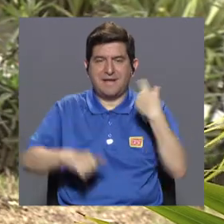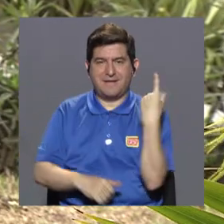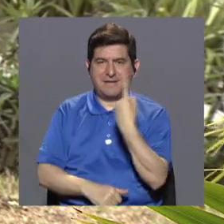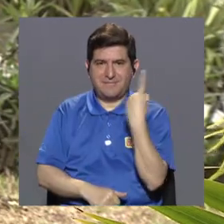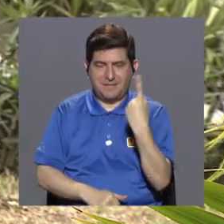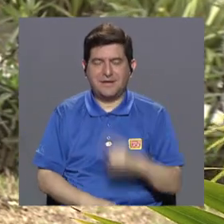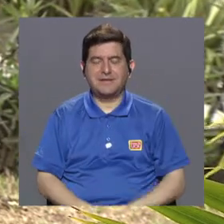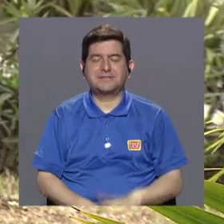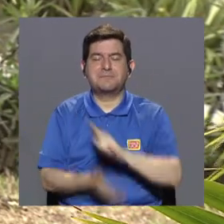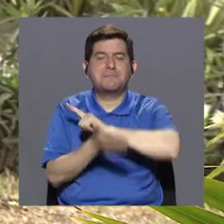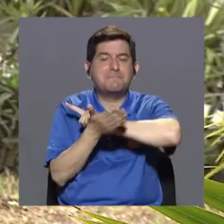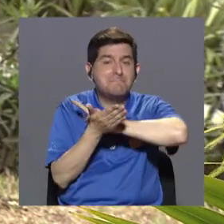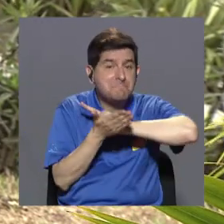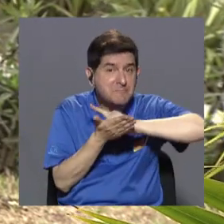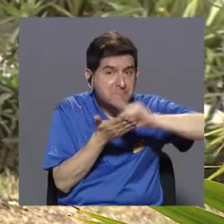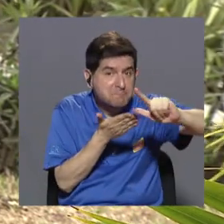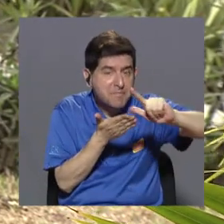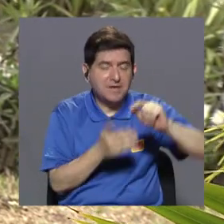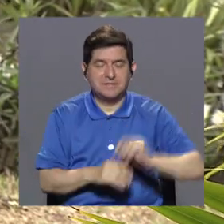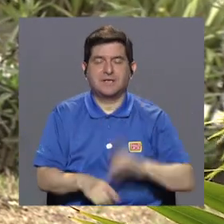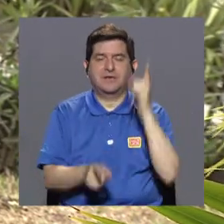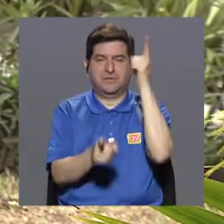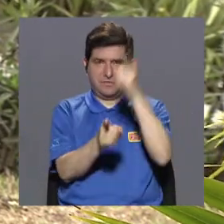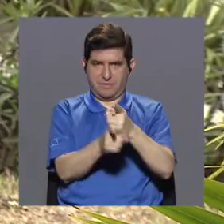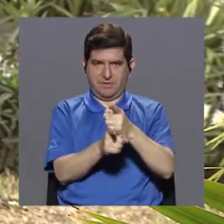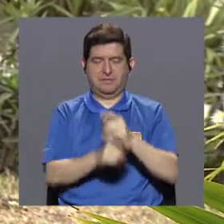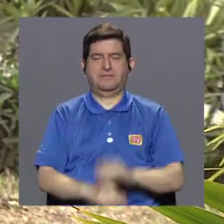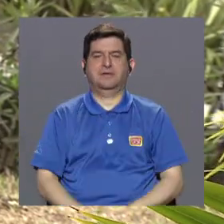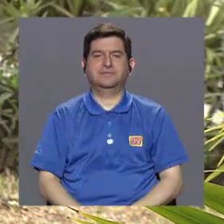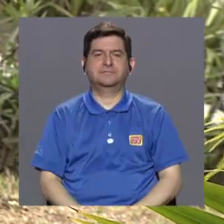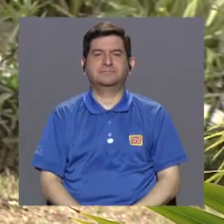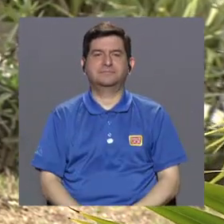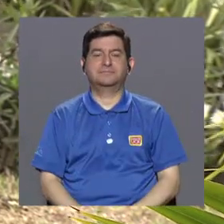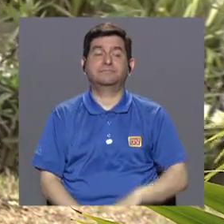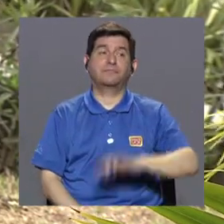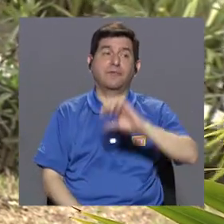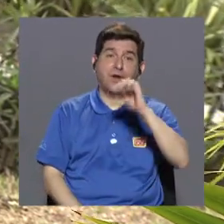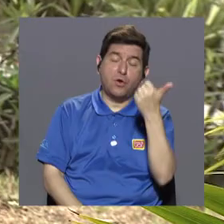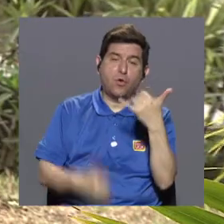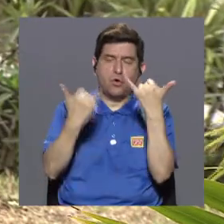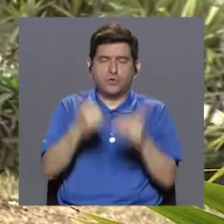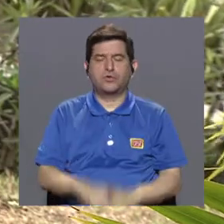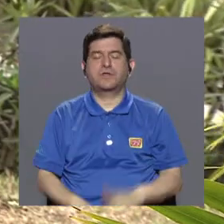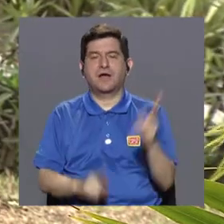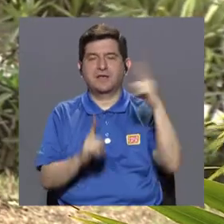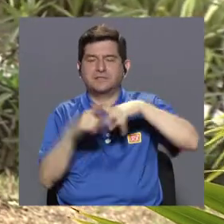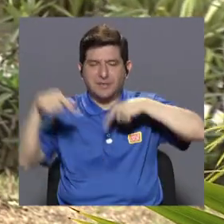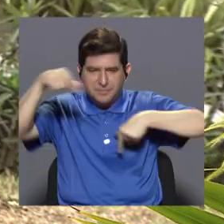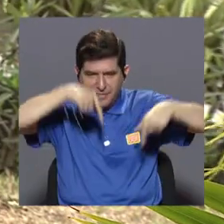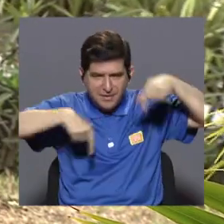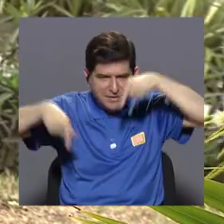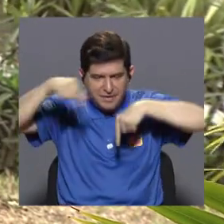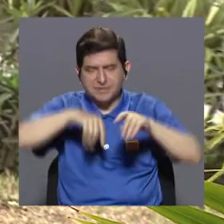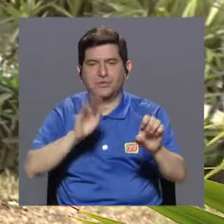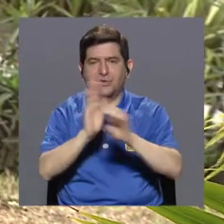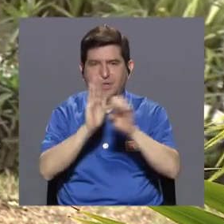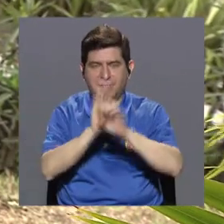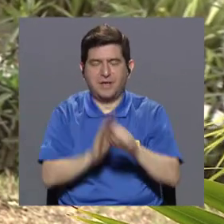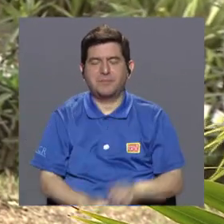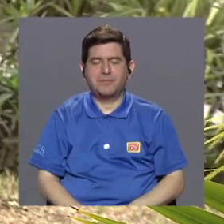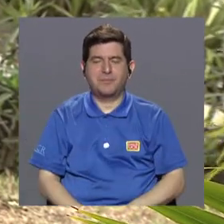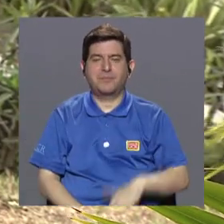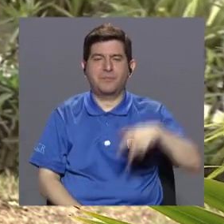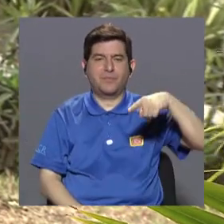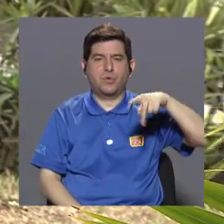higiene adecuada por ese lado. Lo otro ya es fumigar, porque también, por ejemplo, con la pulga, la